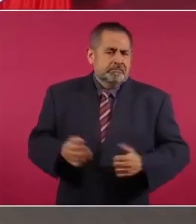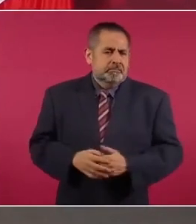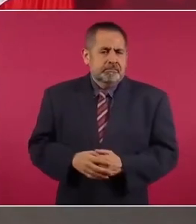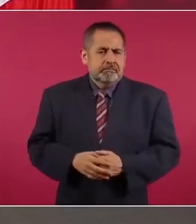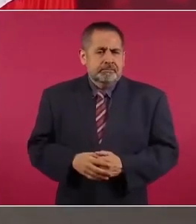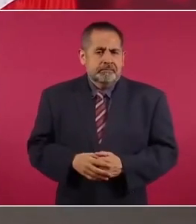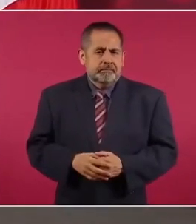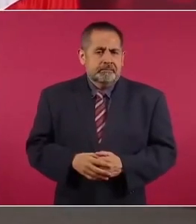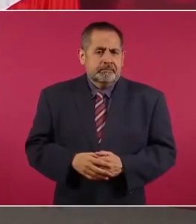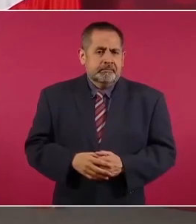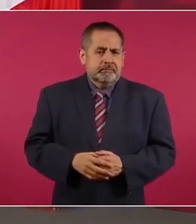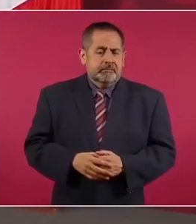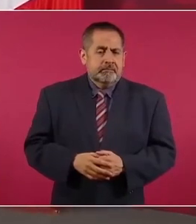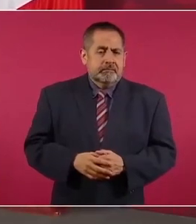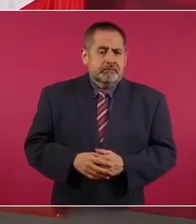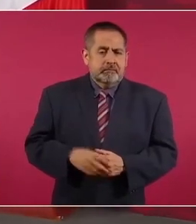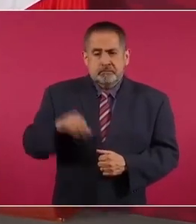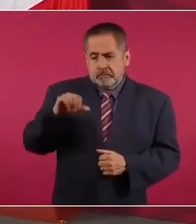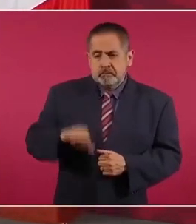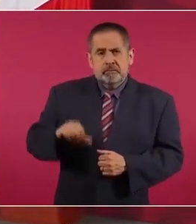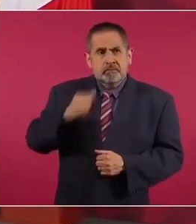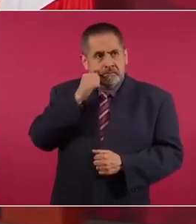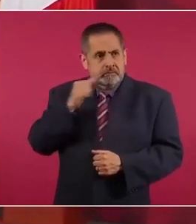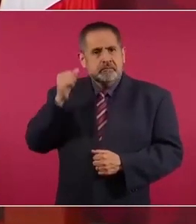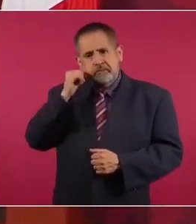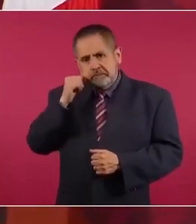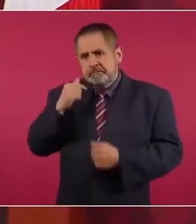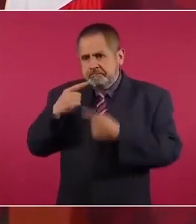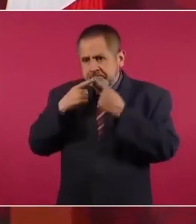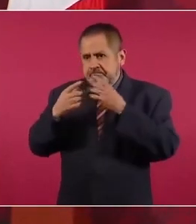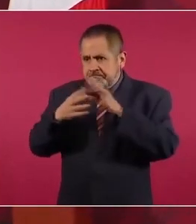Hoy me informaron, pues desde ayer,